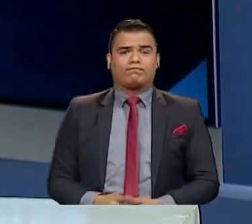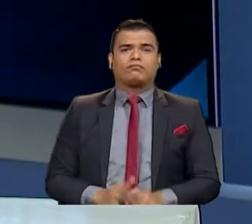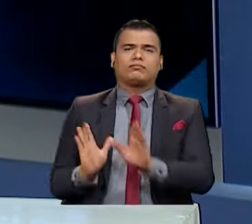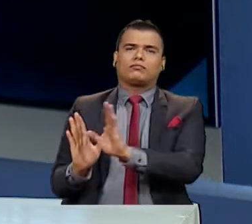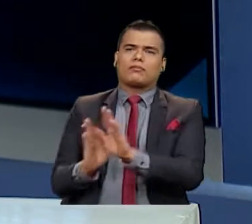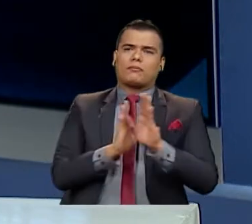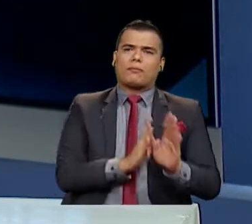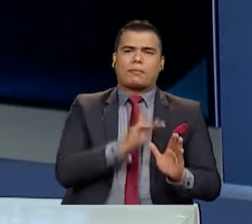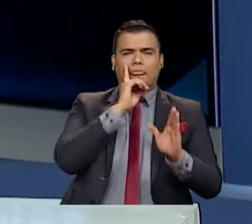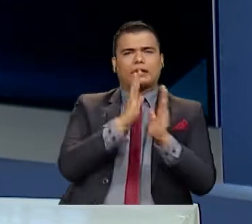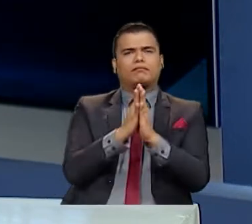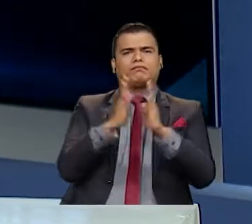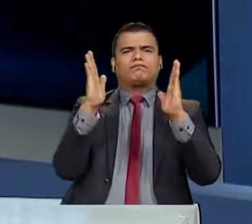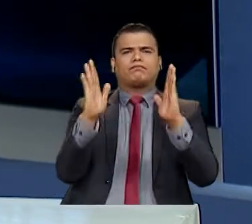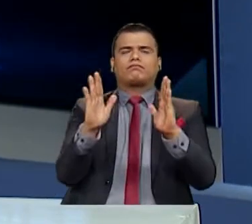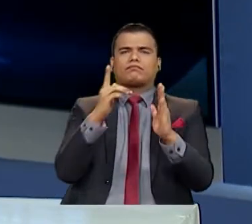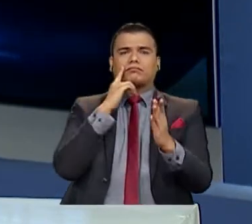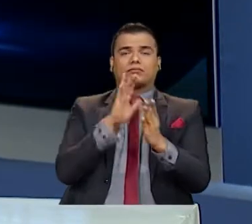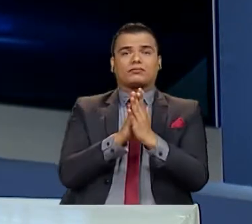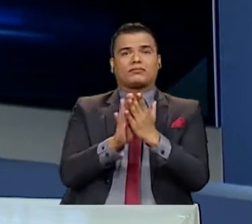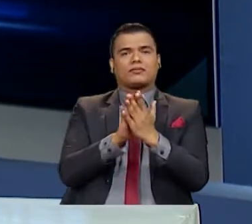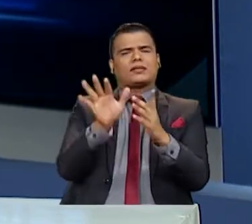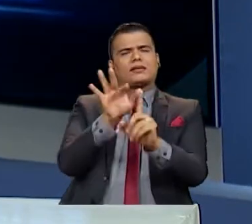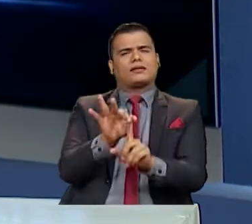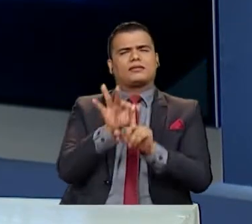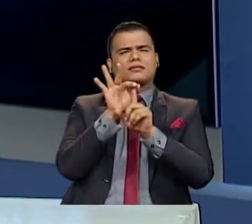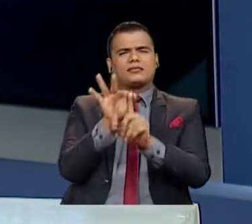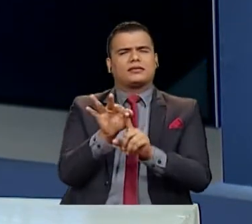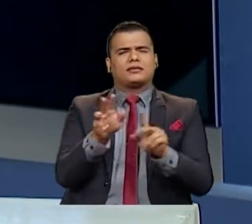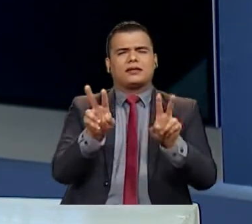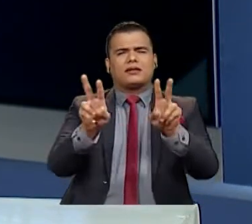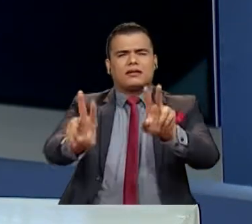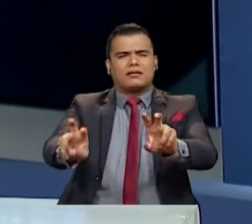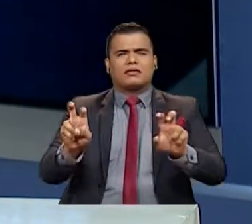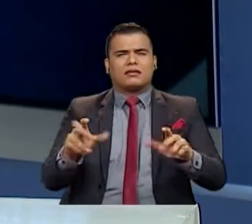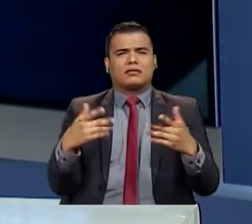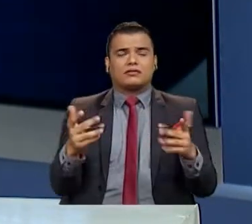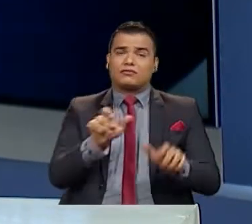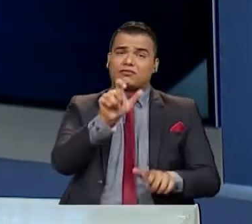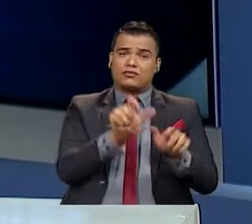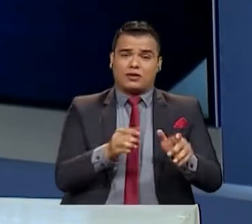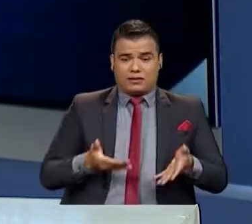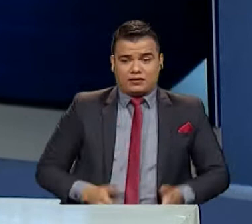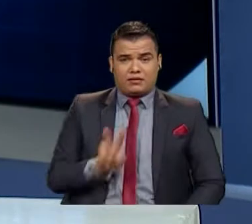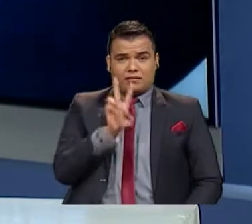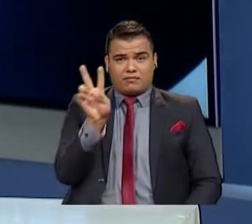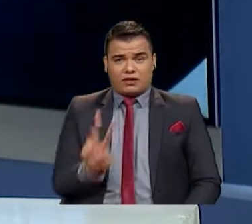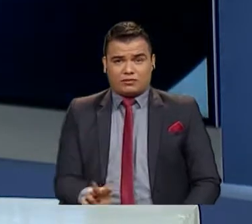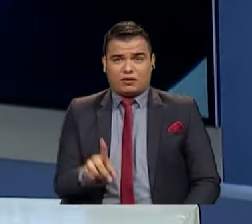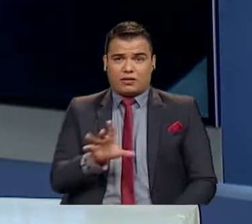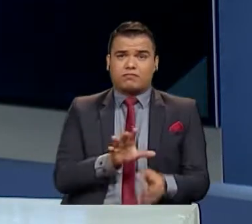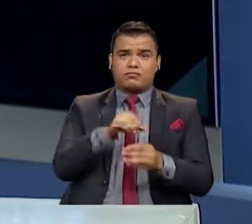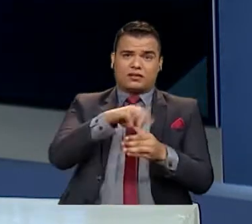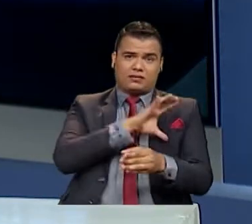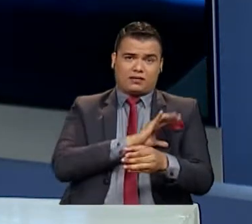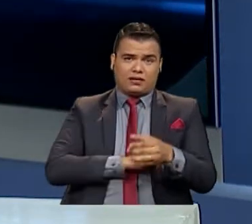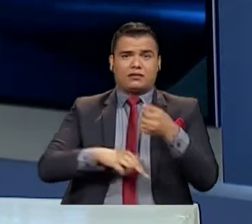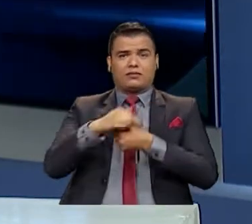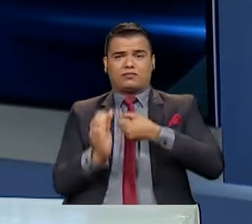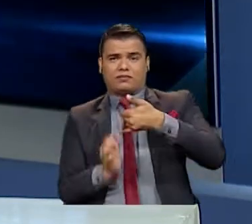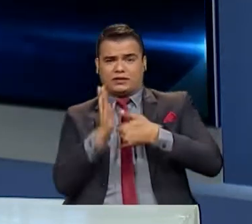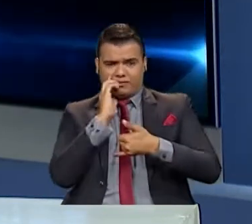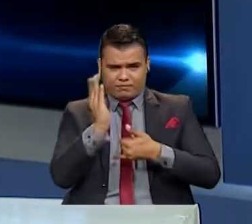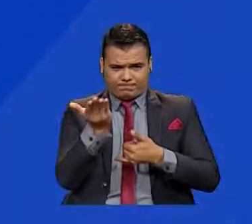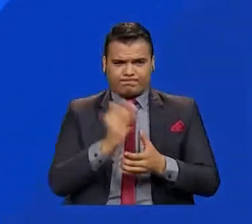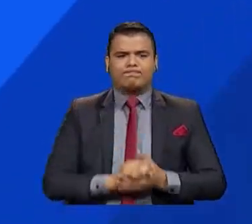cerramos este primer bloque con nuestra octava entrega del especial sobre el trasegar de los venezolanos en Cali y la región. Informe de Gustavo Andrés